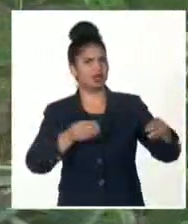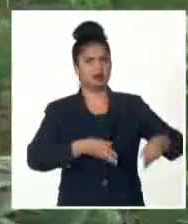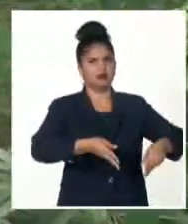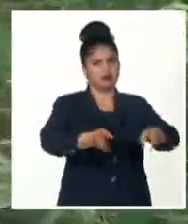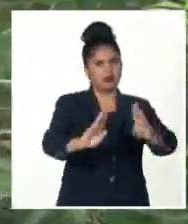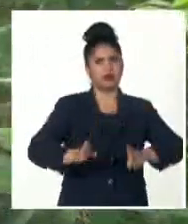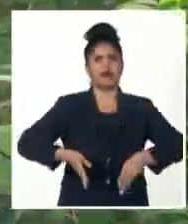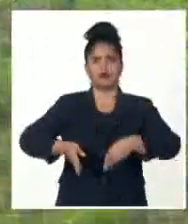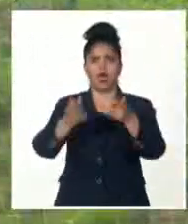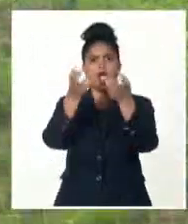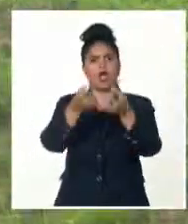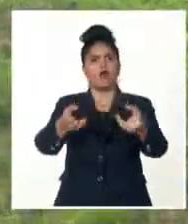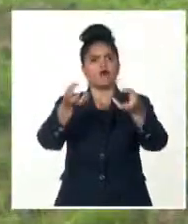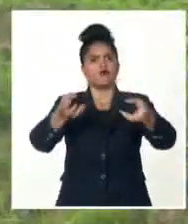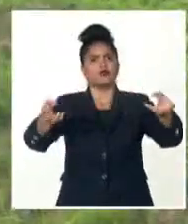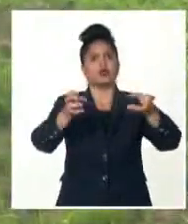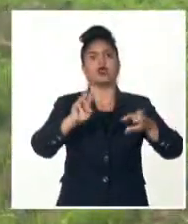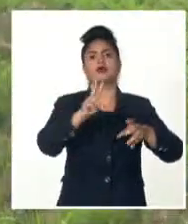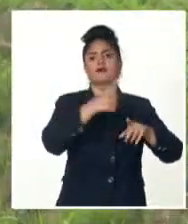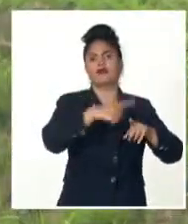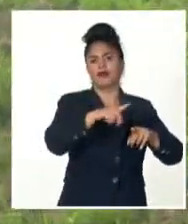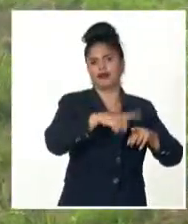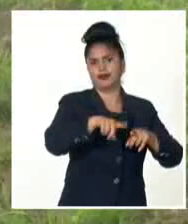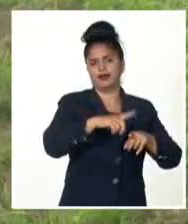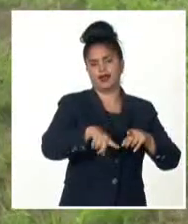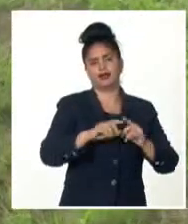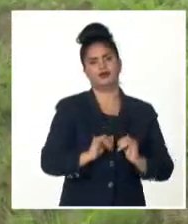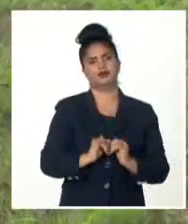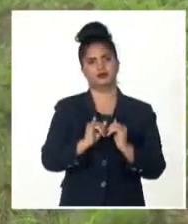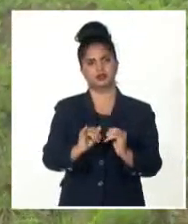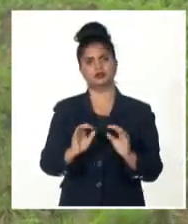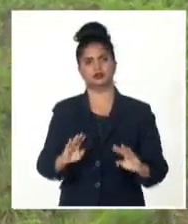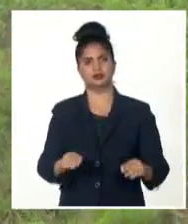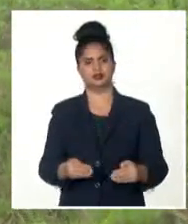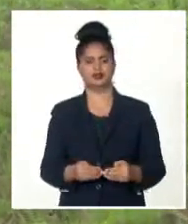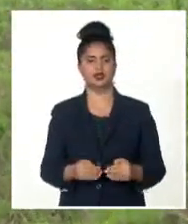frutales y vegetales. Esperanza Castellanos Cabrejas, Canal Cubano de Noticias.